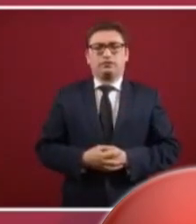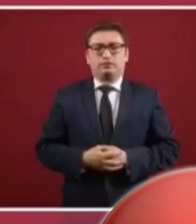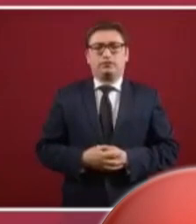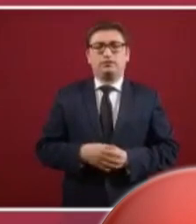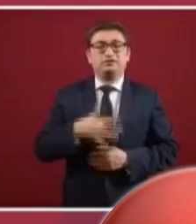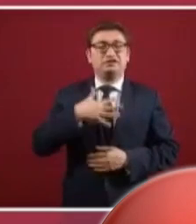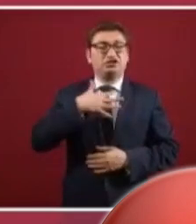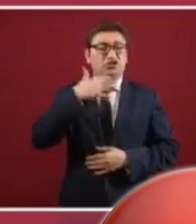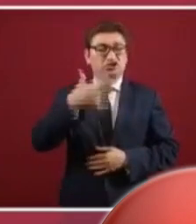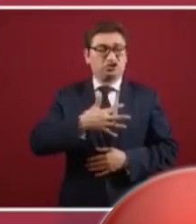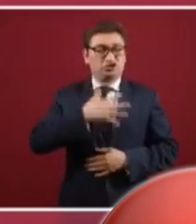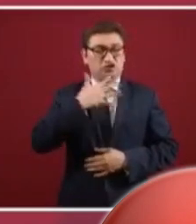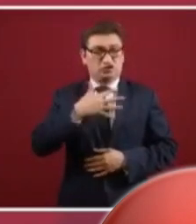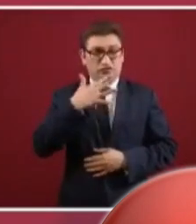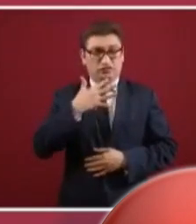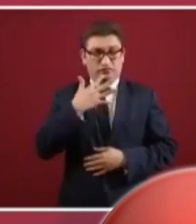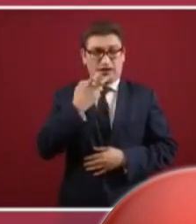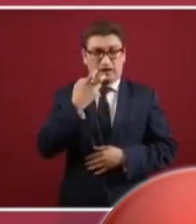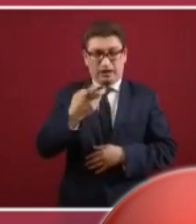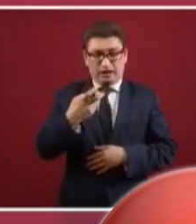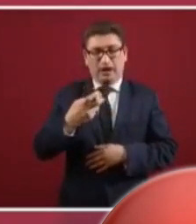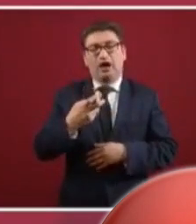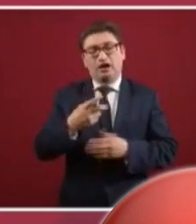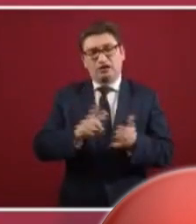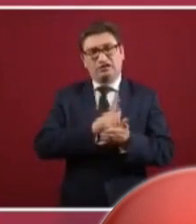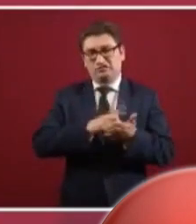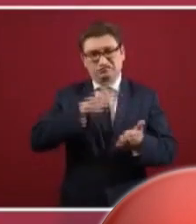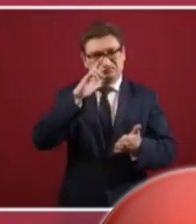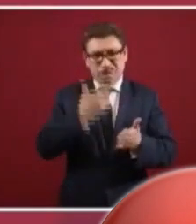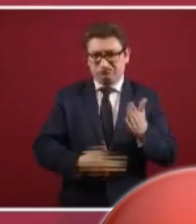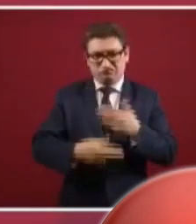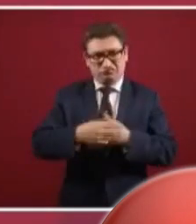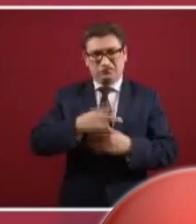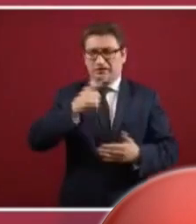la corrupción, que no lo era,